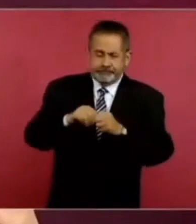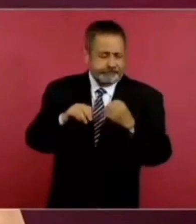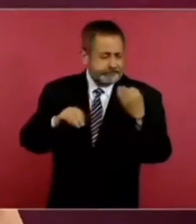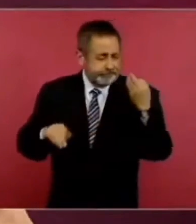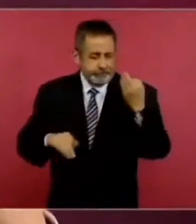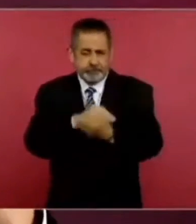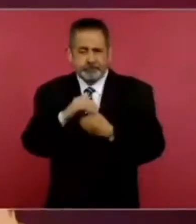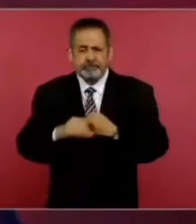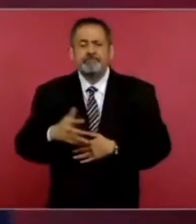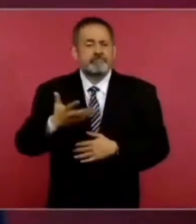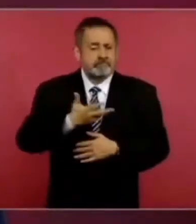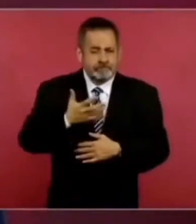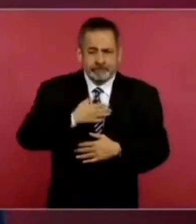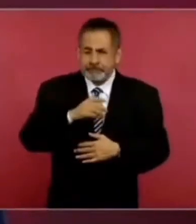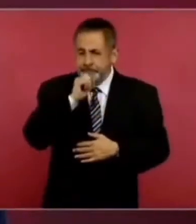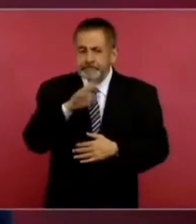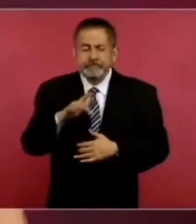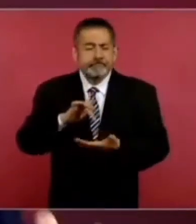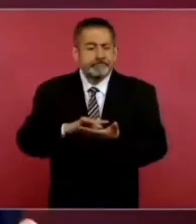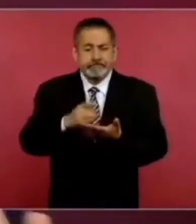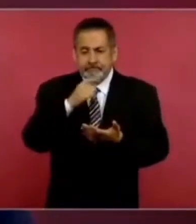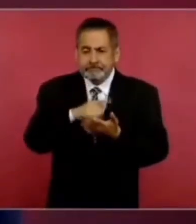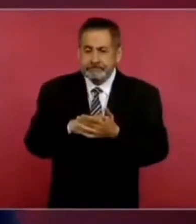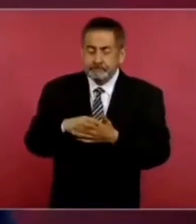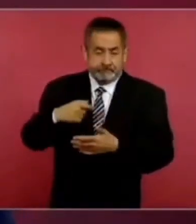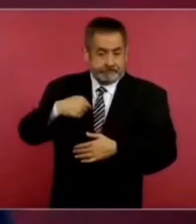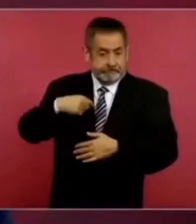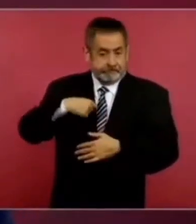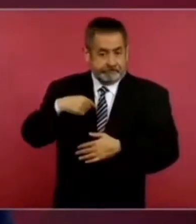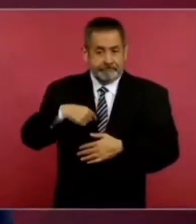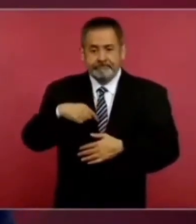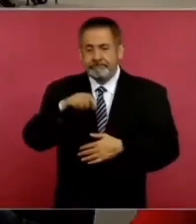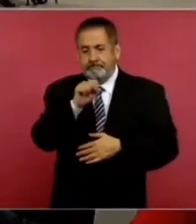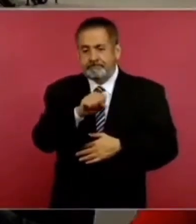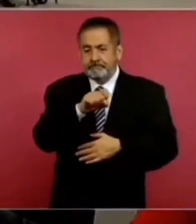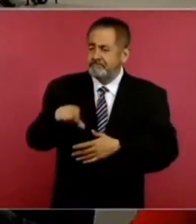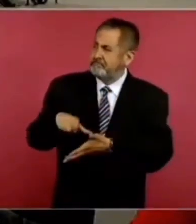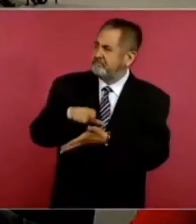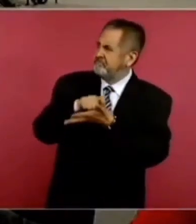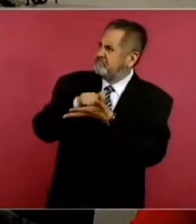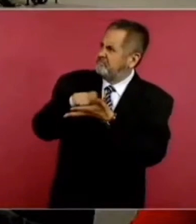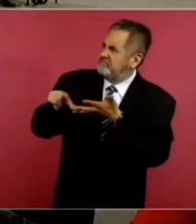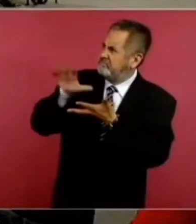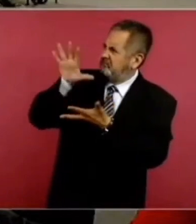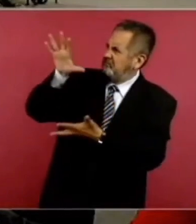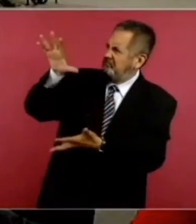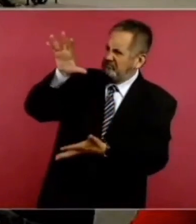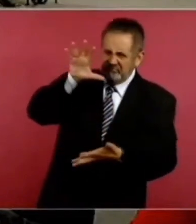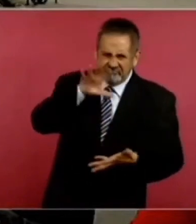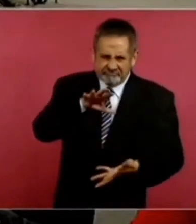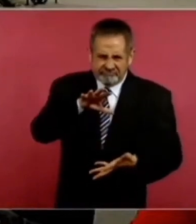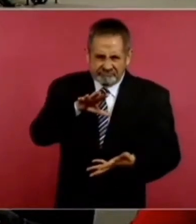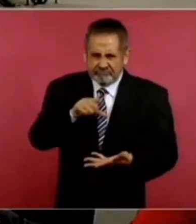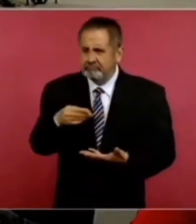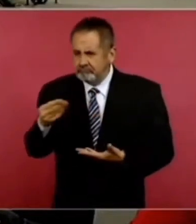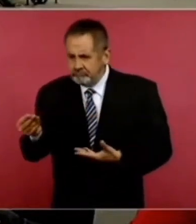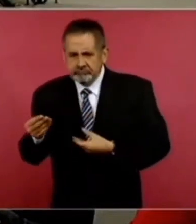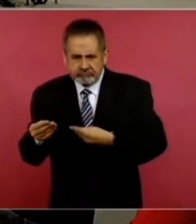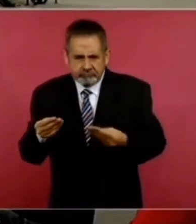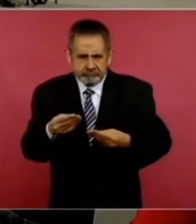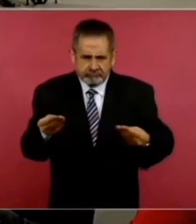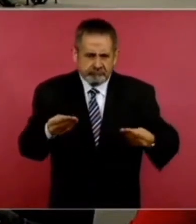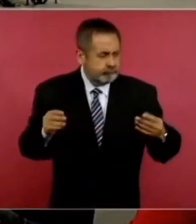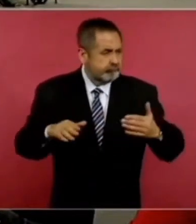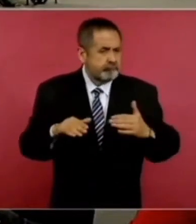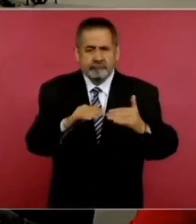de claves porque hay una sola compra que hace la Secretaría de Salud. Adicionalmente a eso, uno de los retos